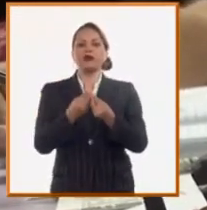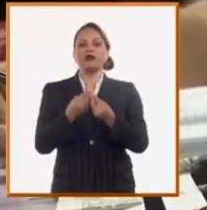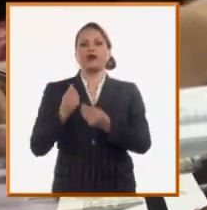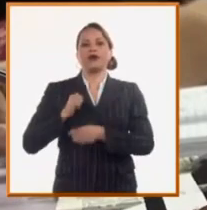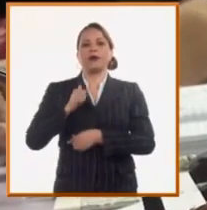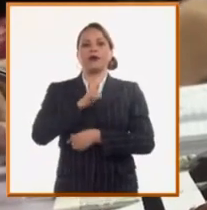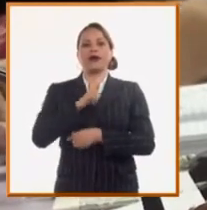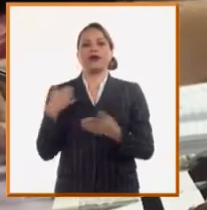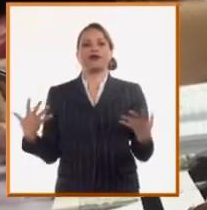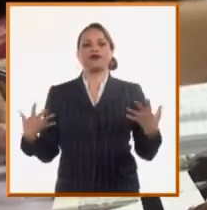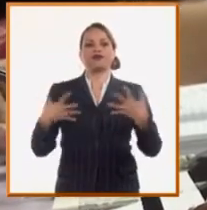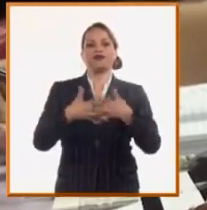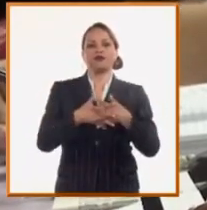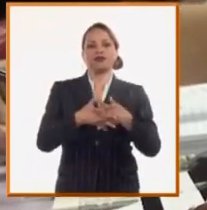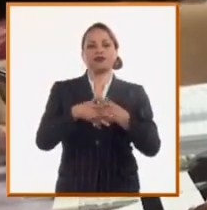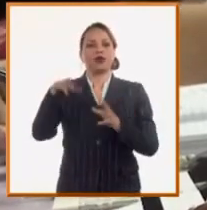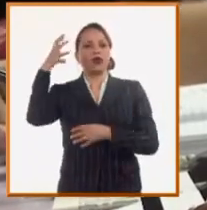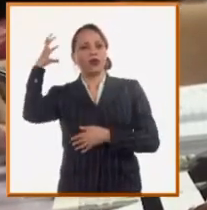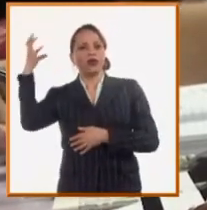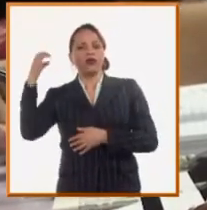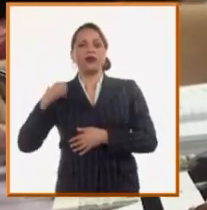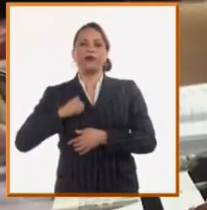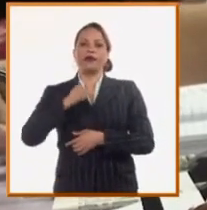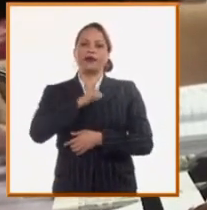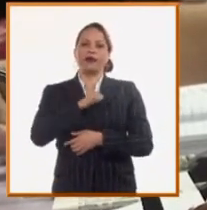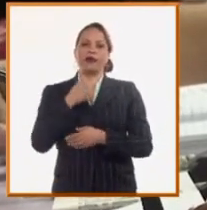estatal, avanzar